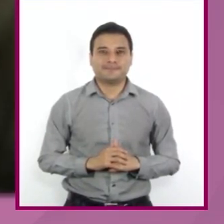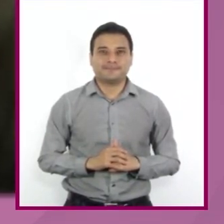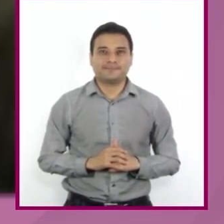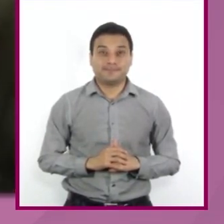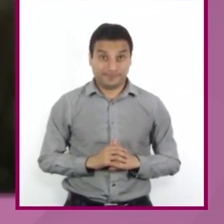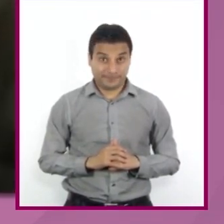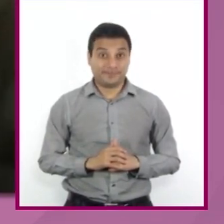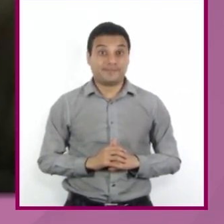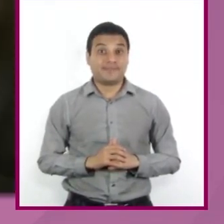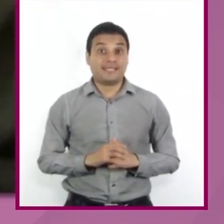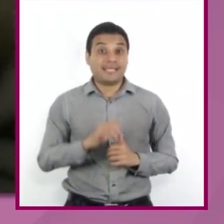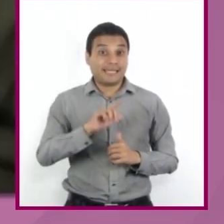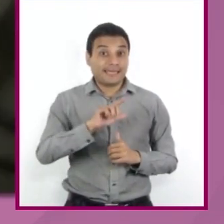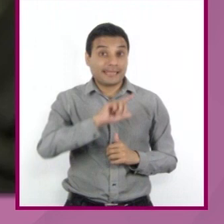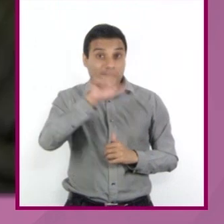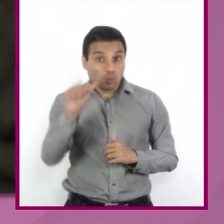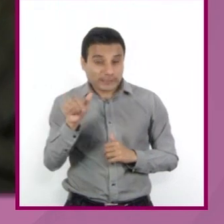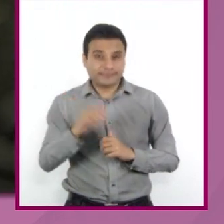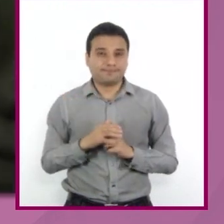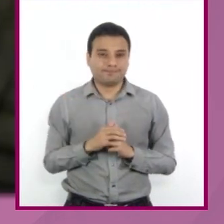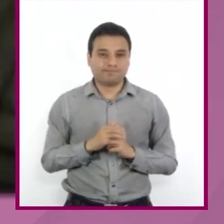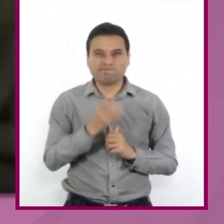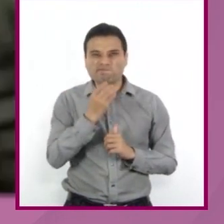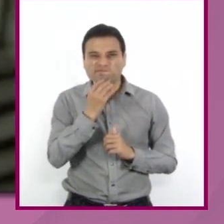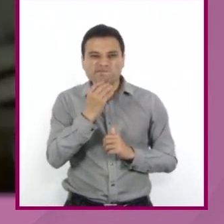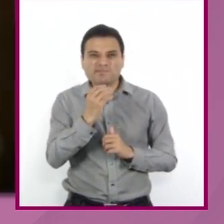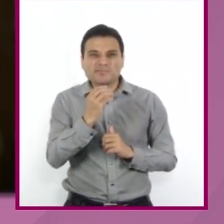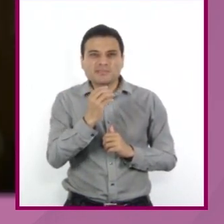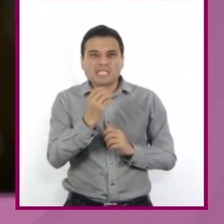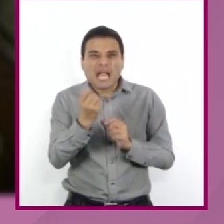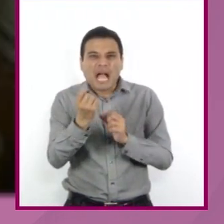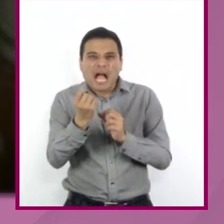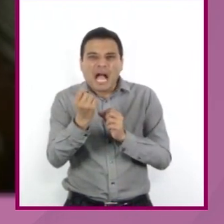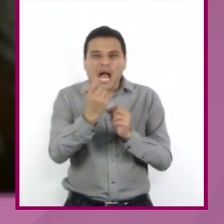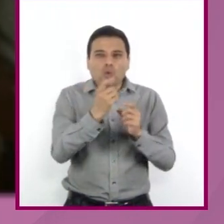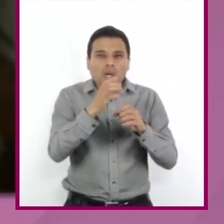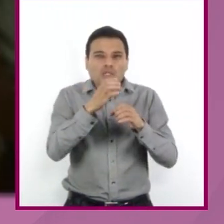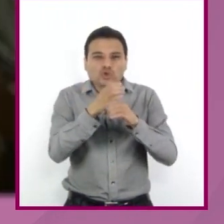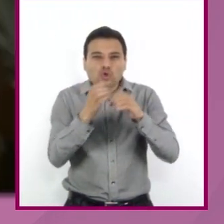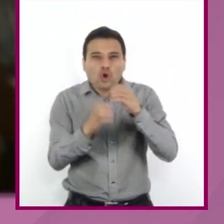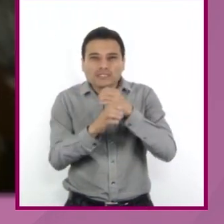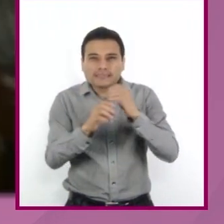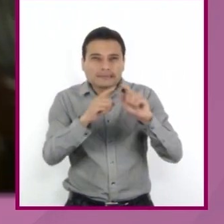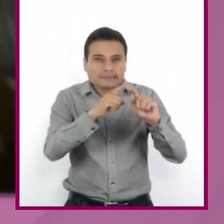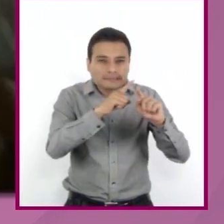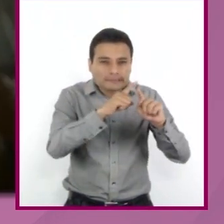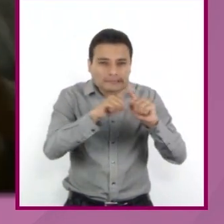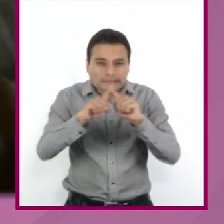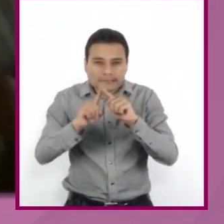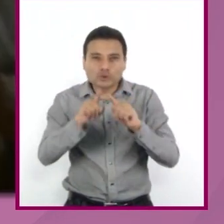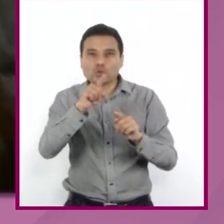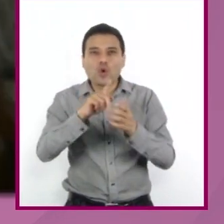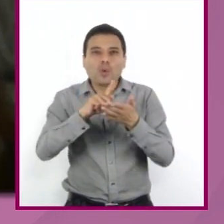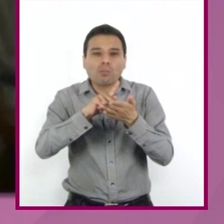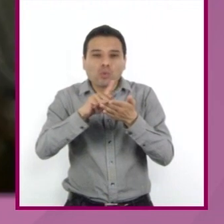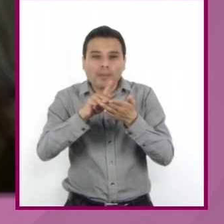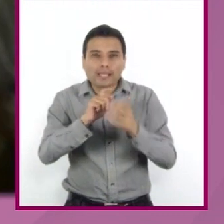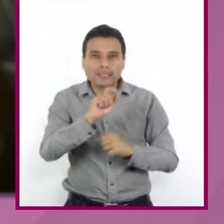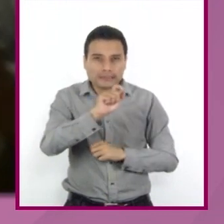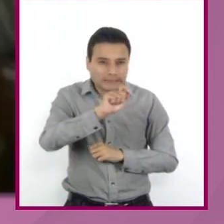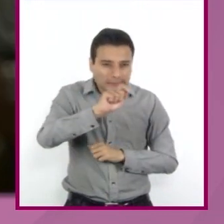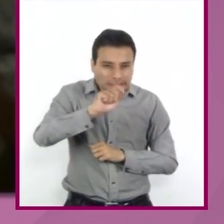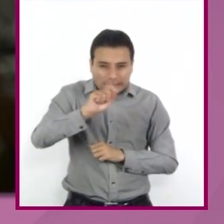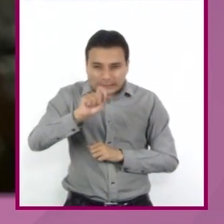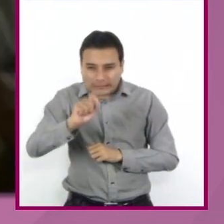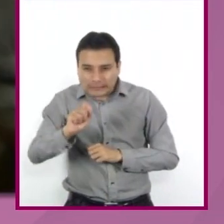Y después la idea es resaltar algunos rasgos característicos o lo que tú quieras resaltar con plumones. También puedes terminar